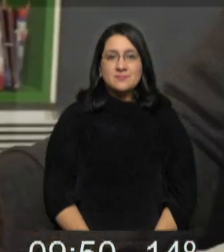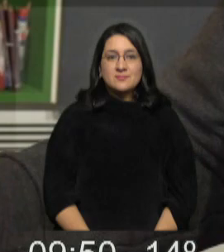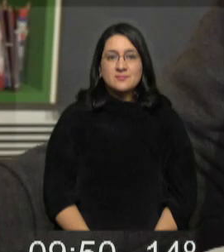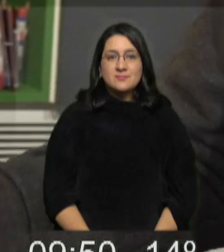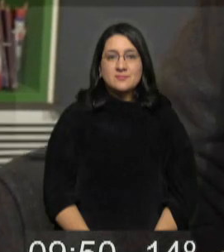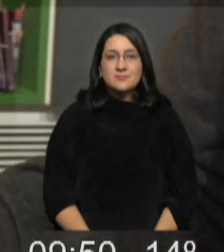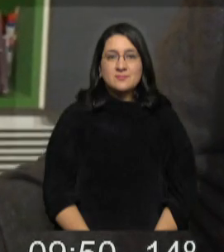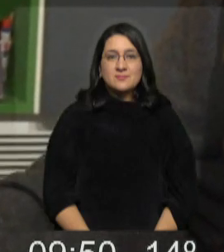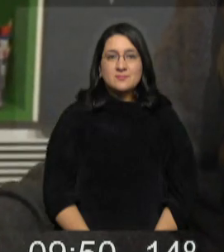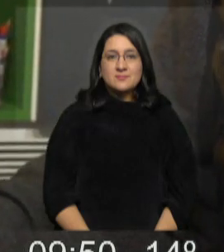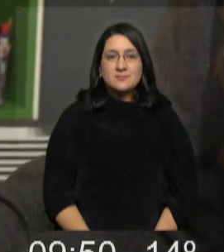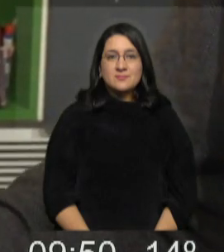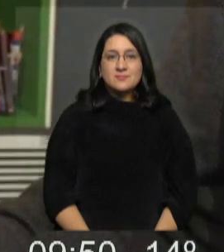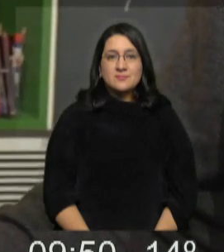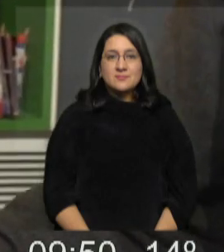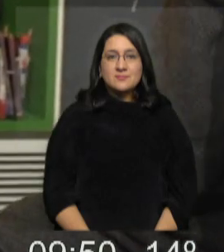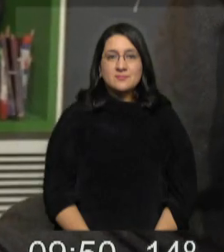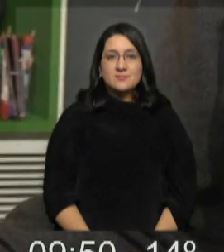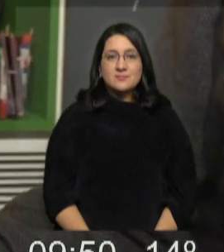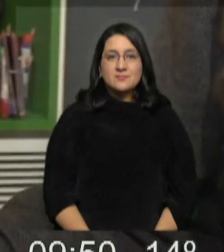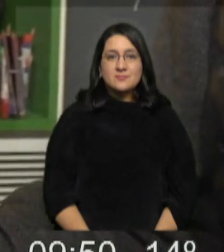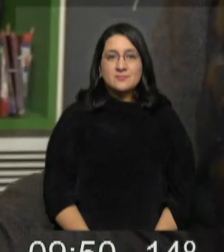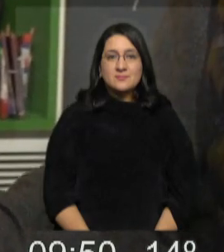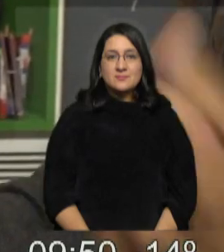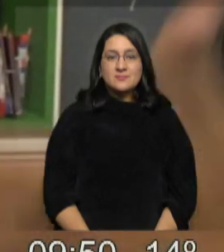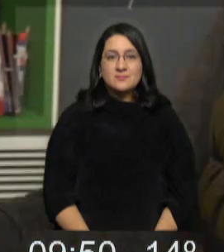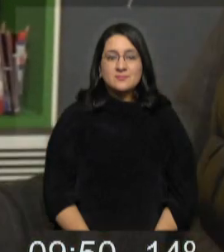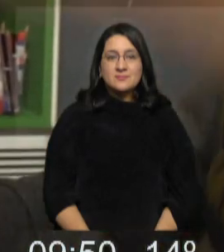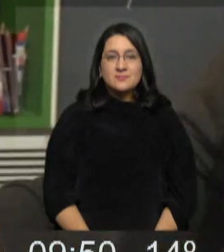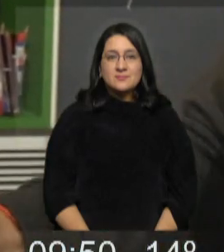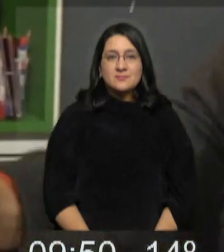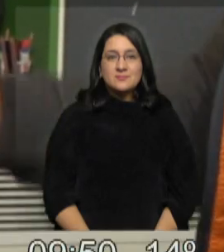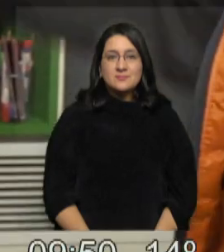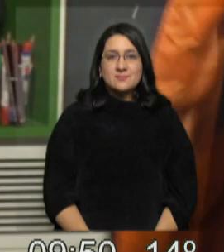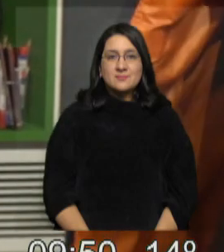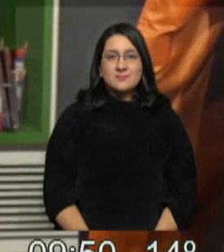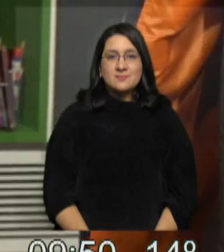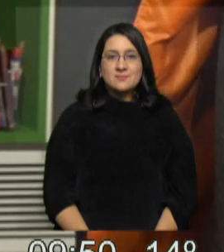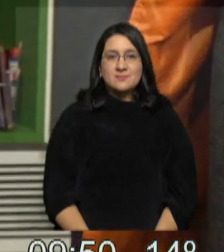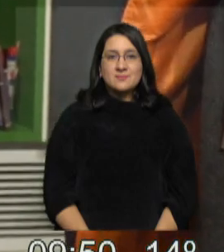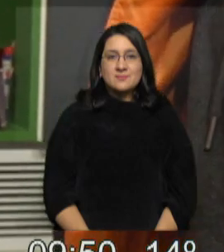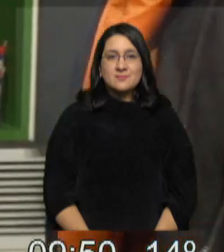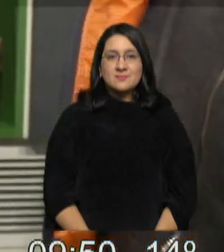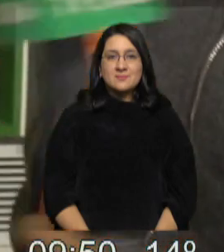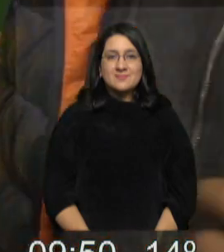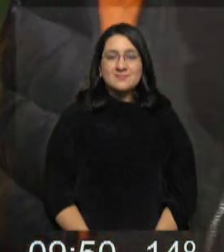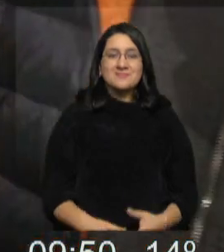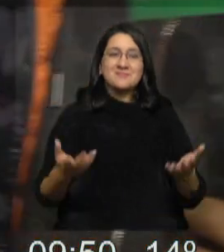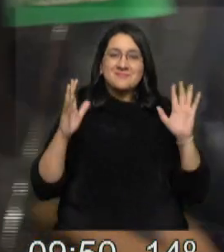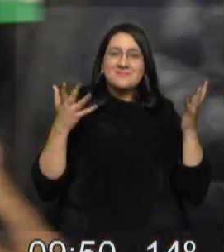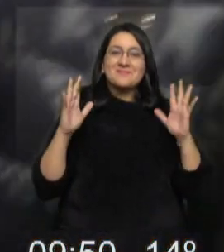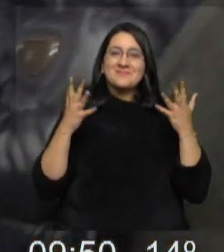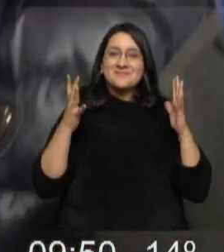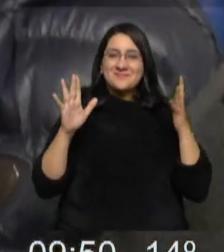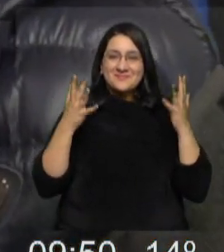un purrete y lo han bautizado, por eso es que bailan los cosos de al lado. ¡Qué